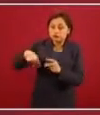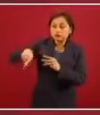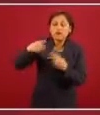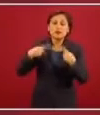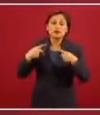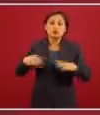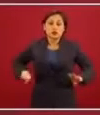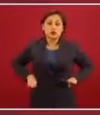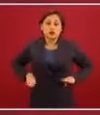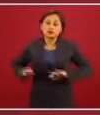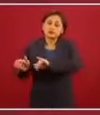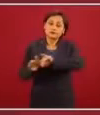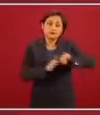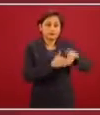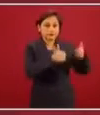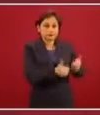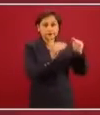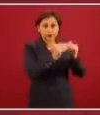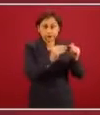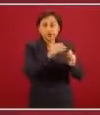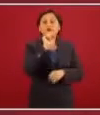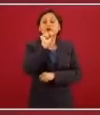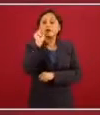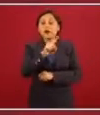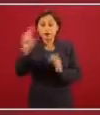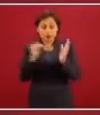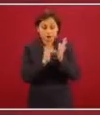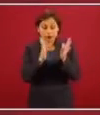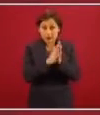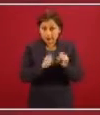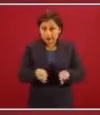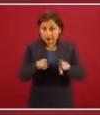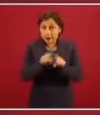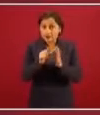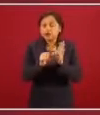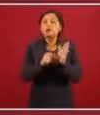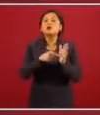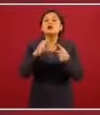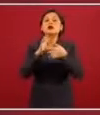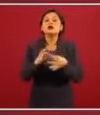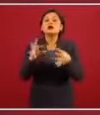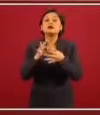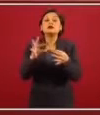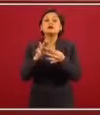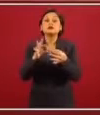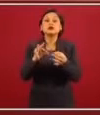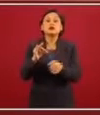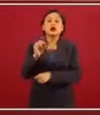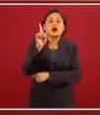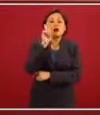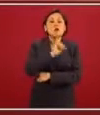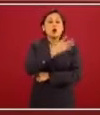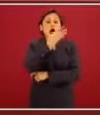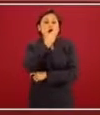disposición, dice que el personal de interés público, y obviamente los y las profesionales de la